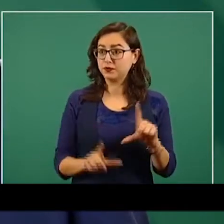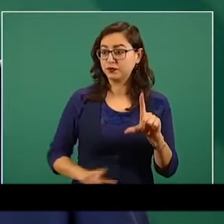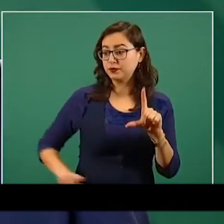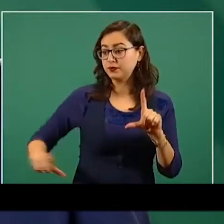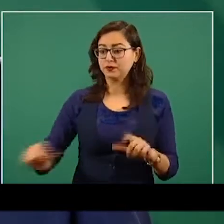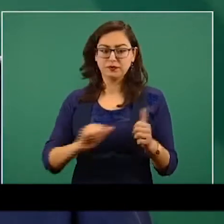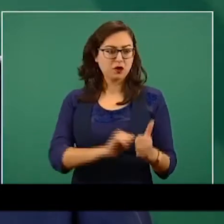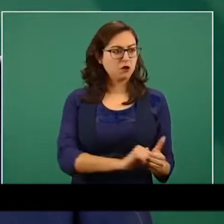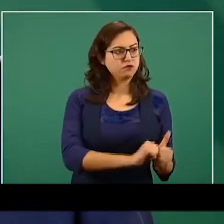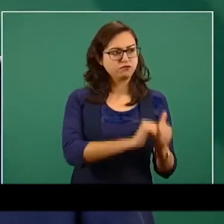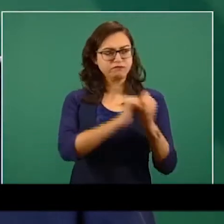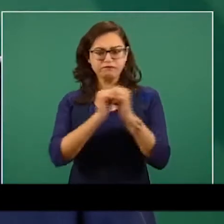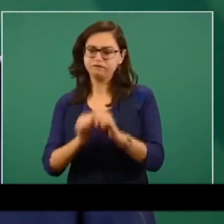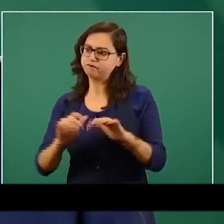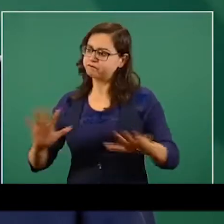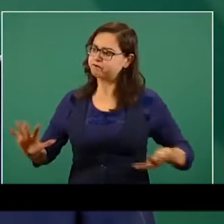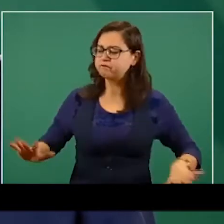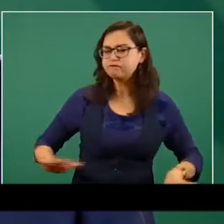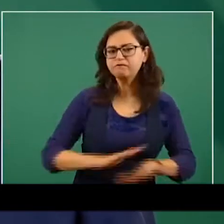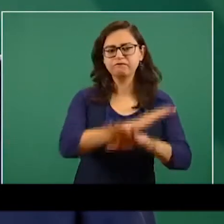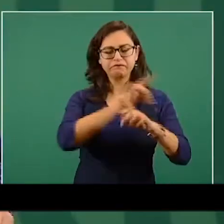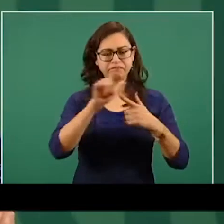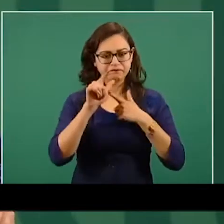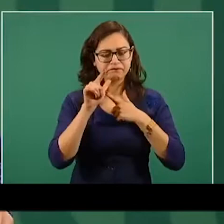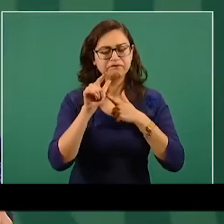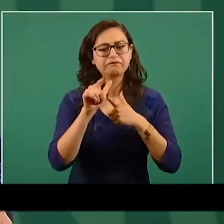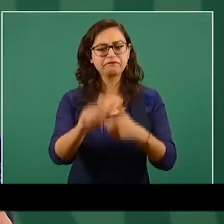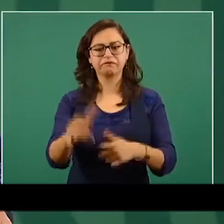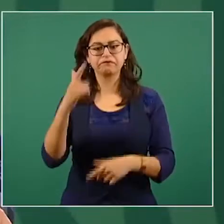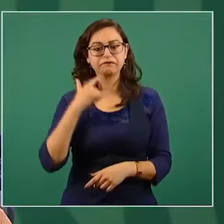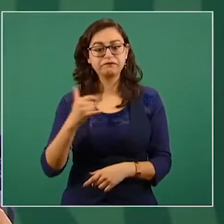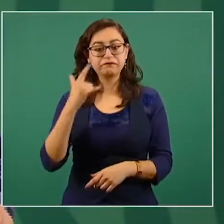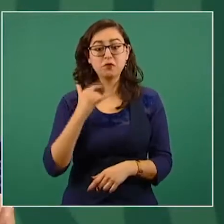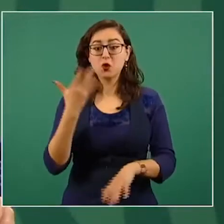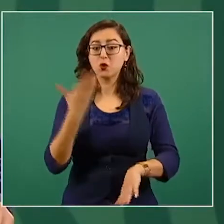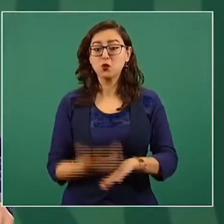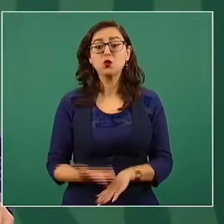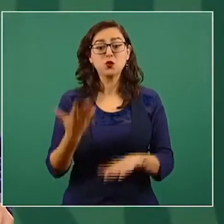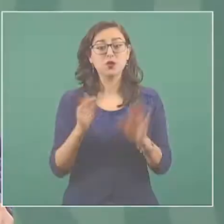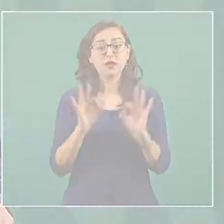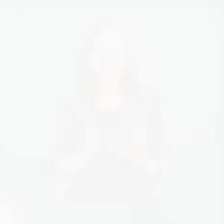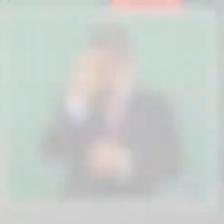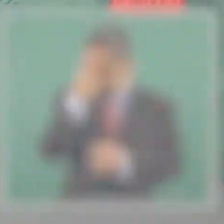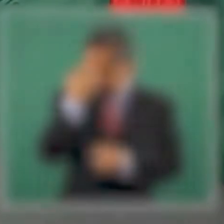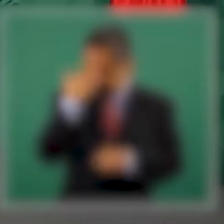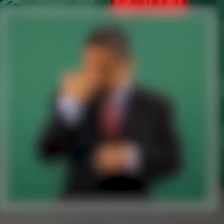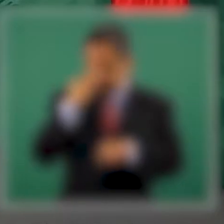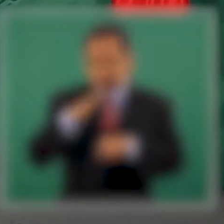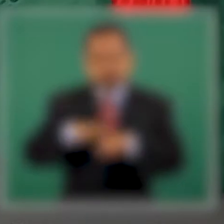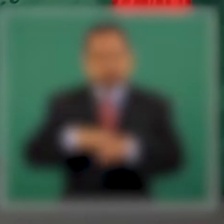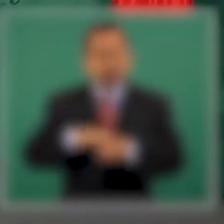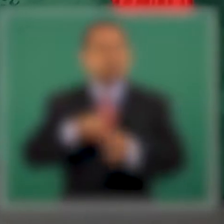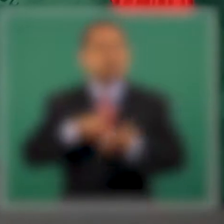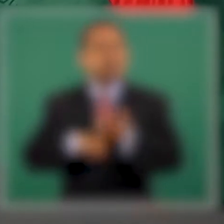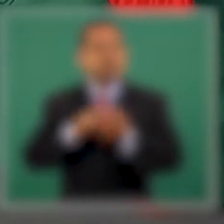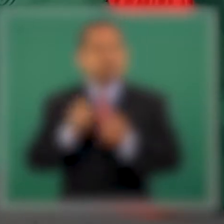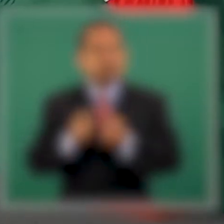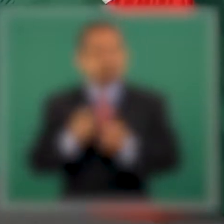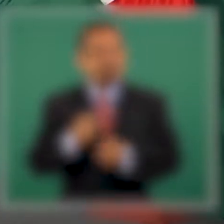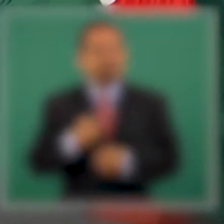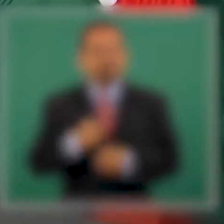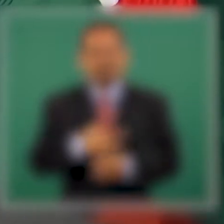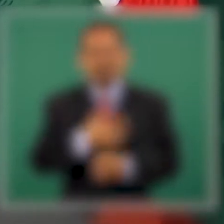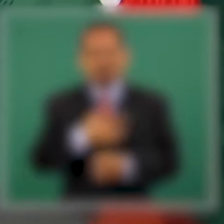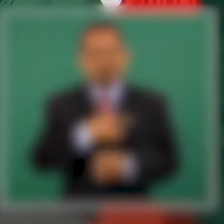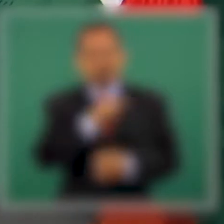inició de transformación que es fundamental para méxico informó que el tratamiento médico que